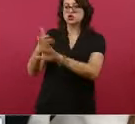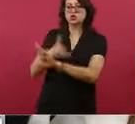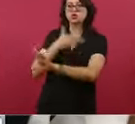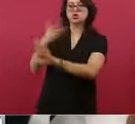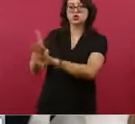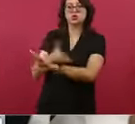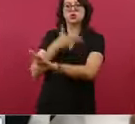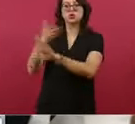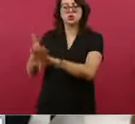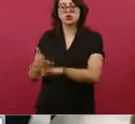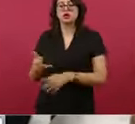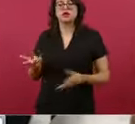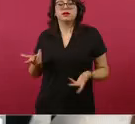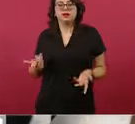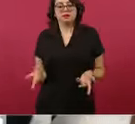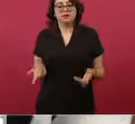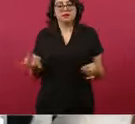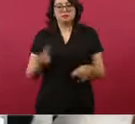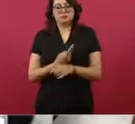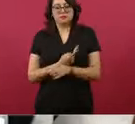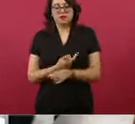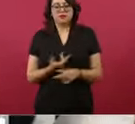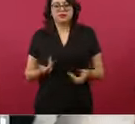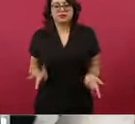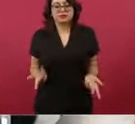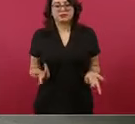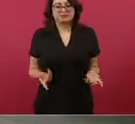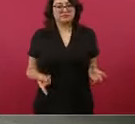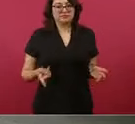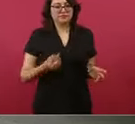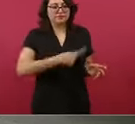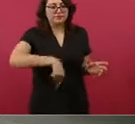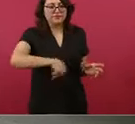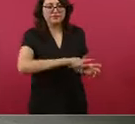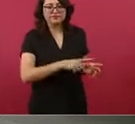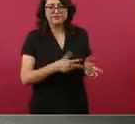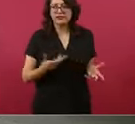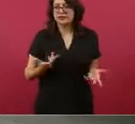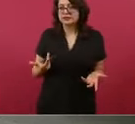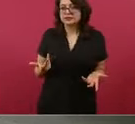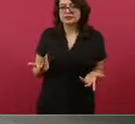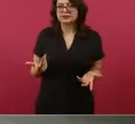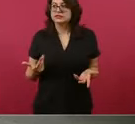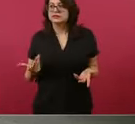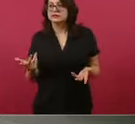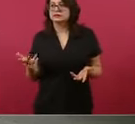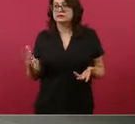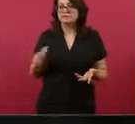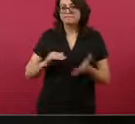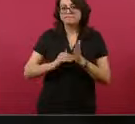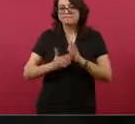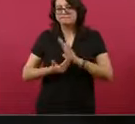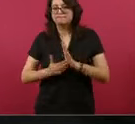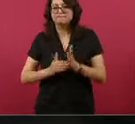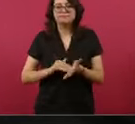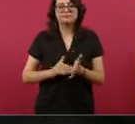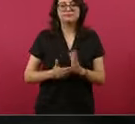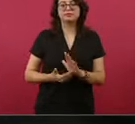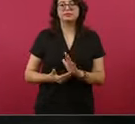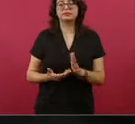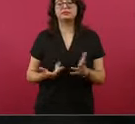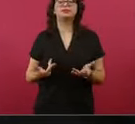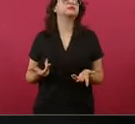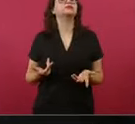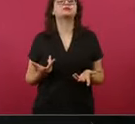proceso interno de Morena, como ya se había dicho, pero ellos intentan precisamente descalificarlo, pretenden señalar